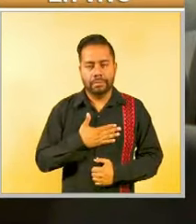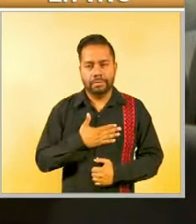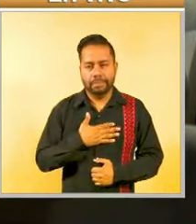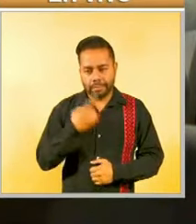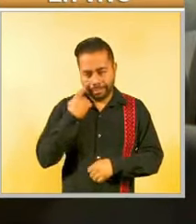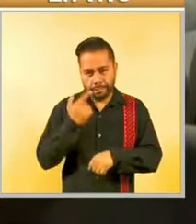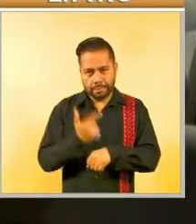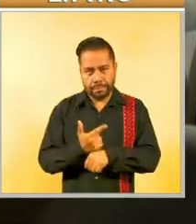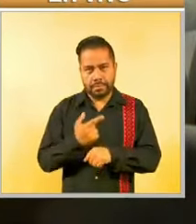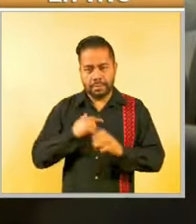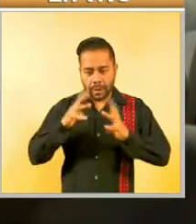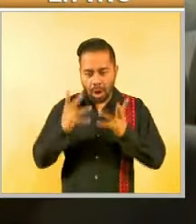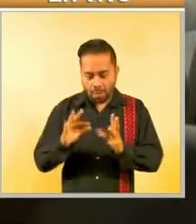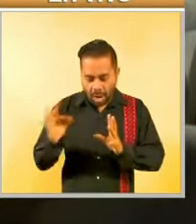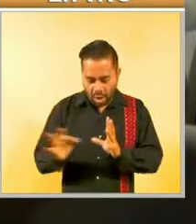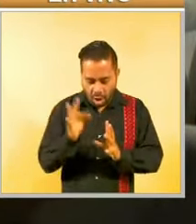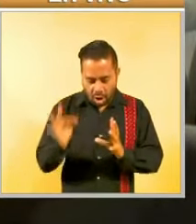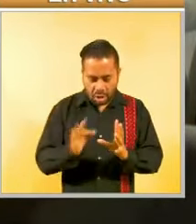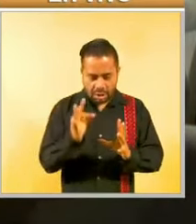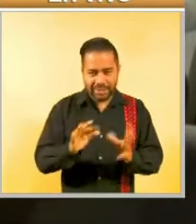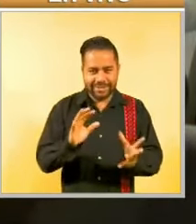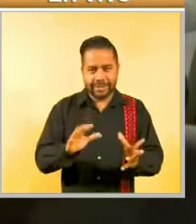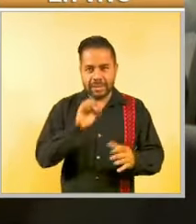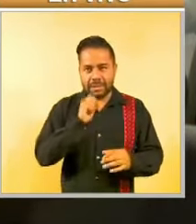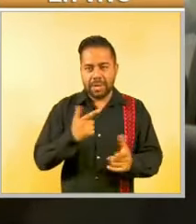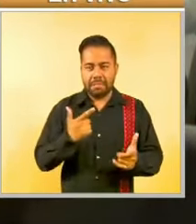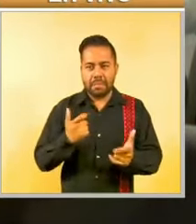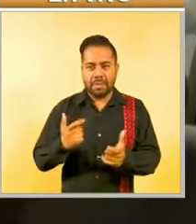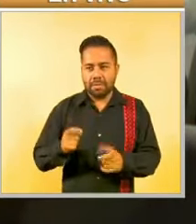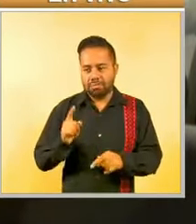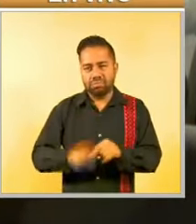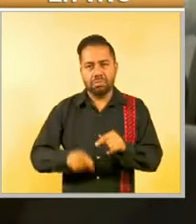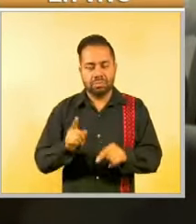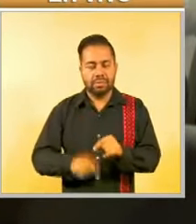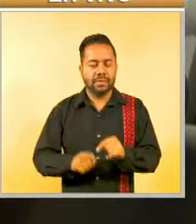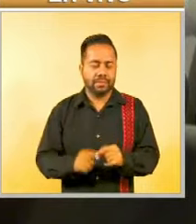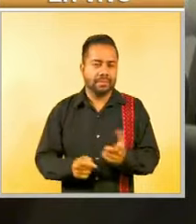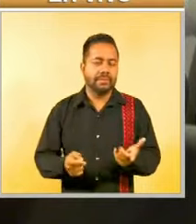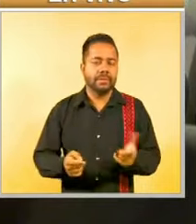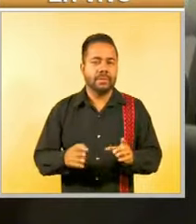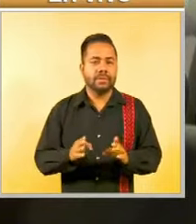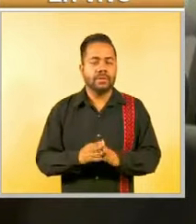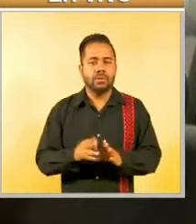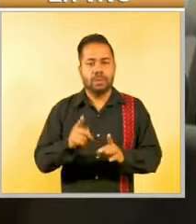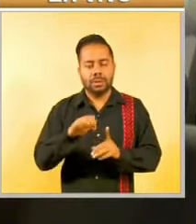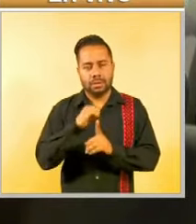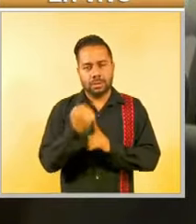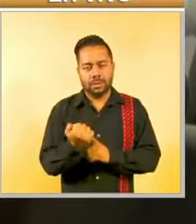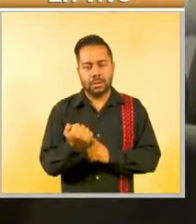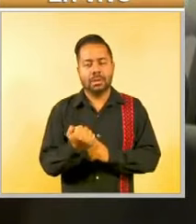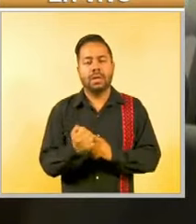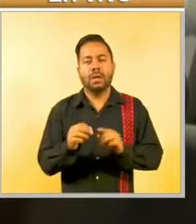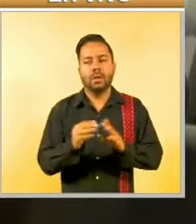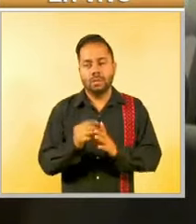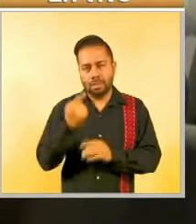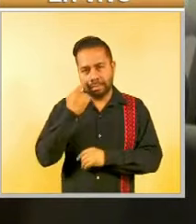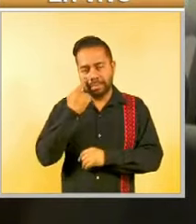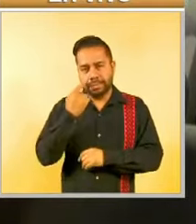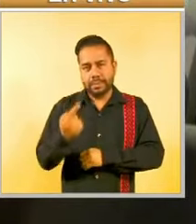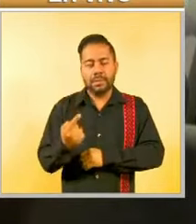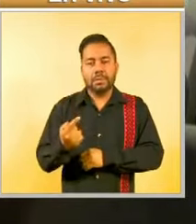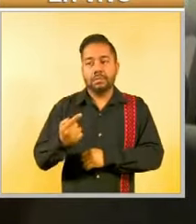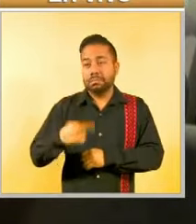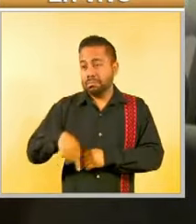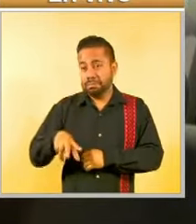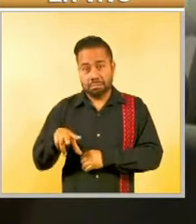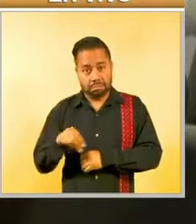í a hacer balones y luego también ese tipo de armas que se decomisan no cómo está esta situación Cómo se puede ver y si no sigue